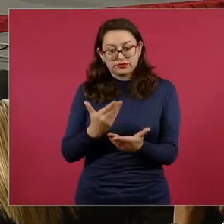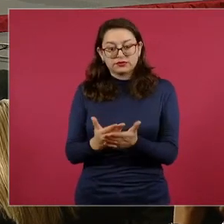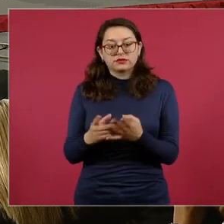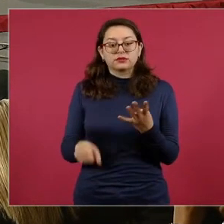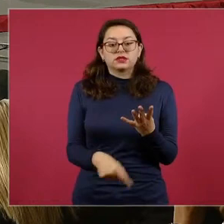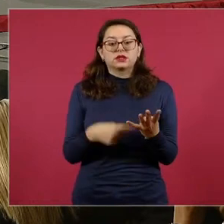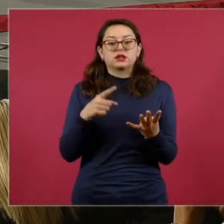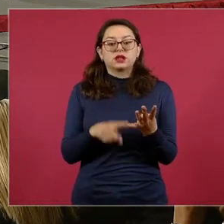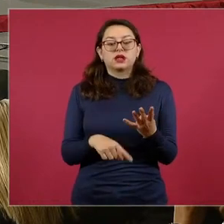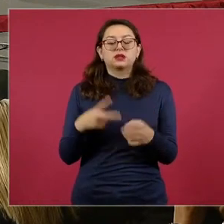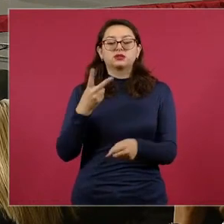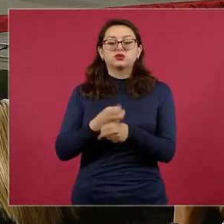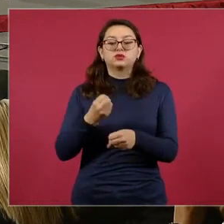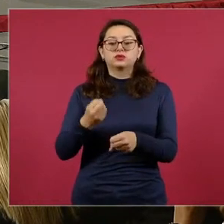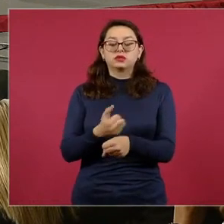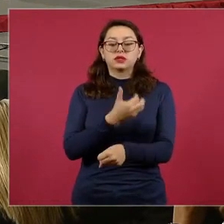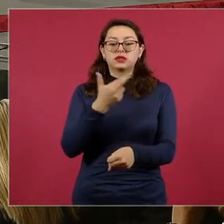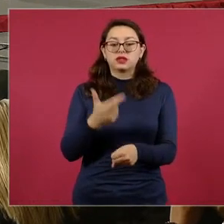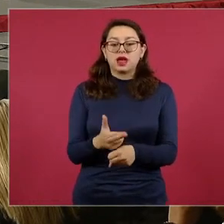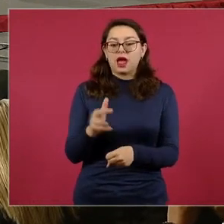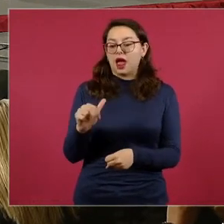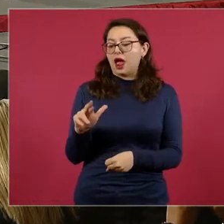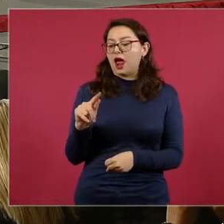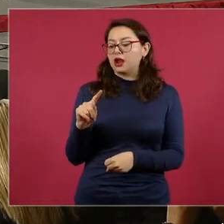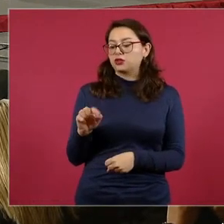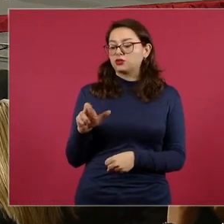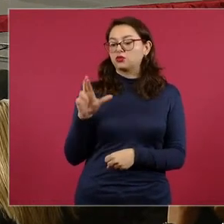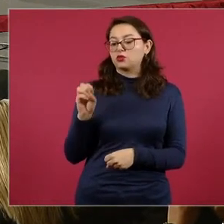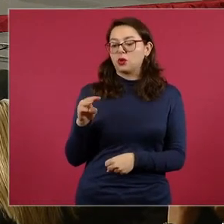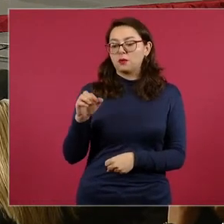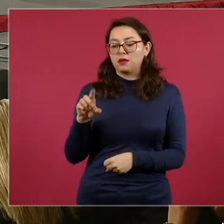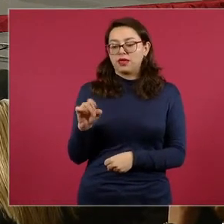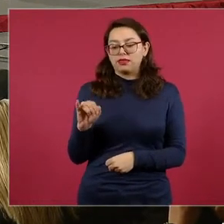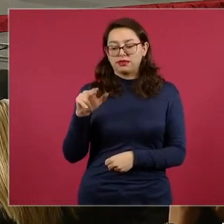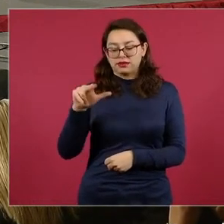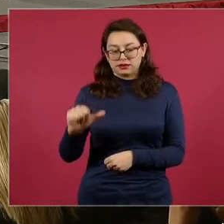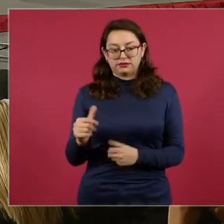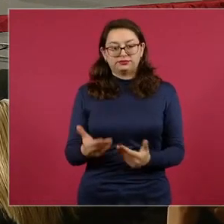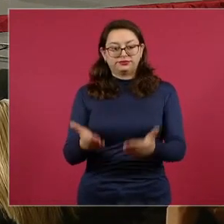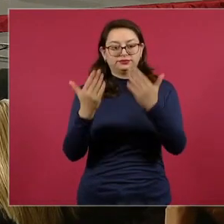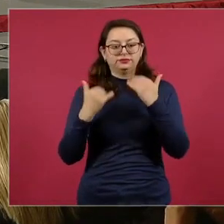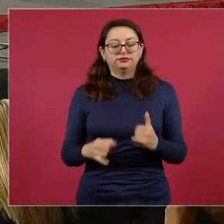Y el subsecretario Arturo Medina. Así que, si les parece bien,